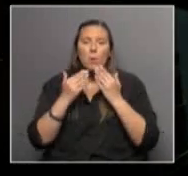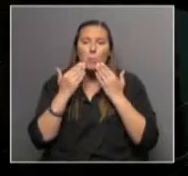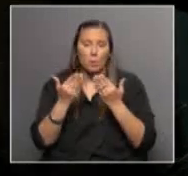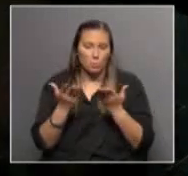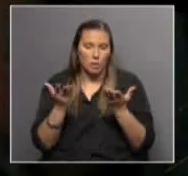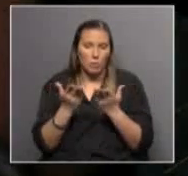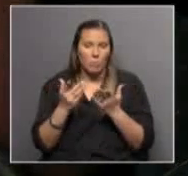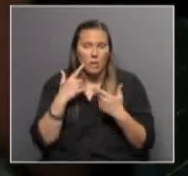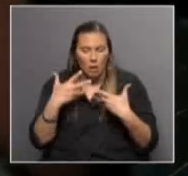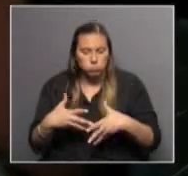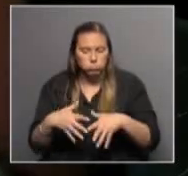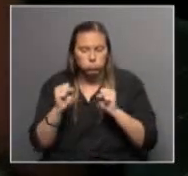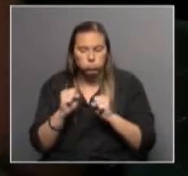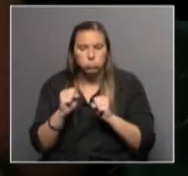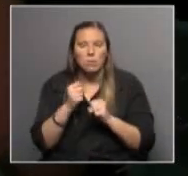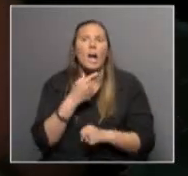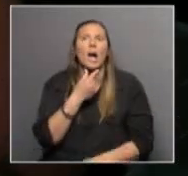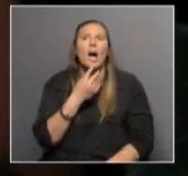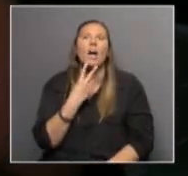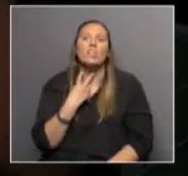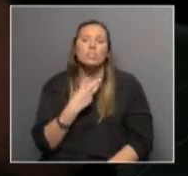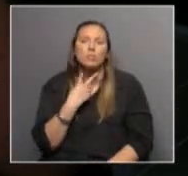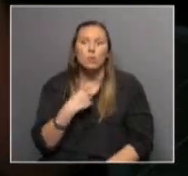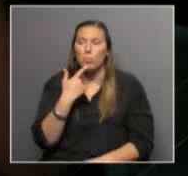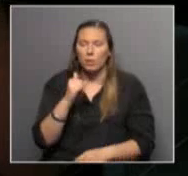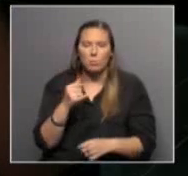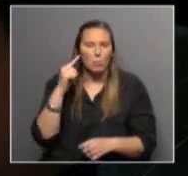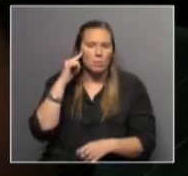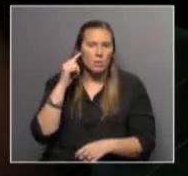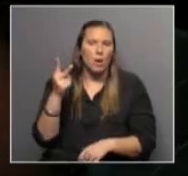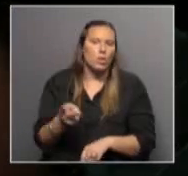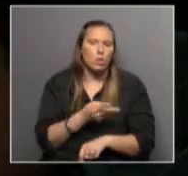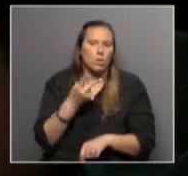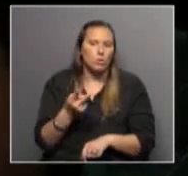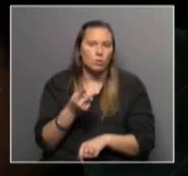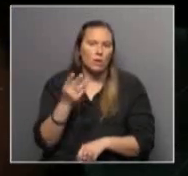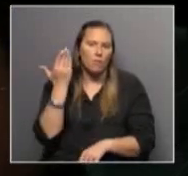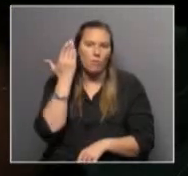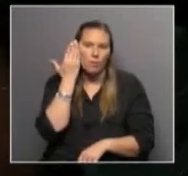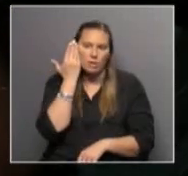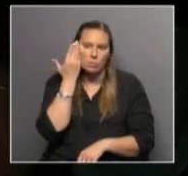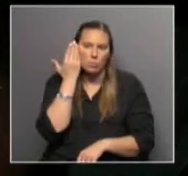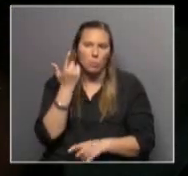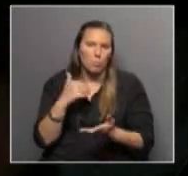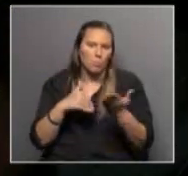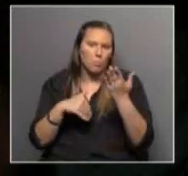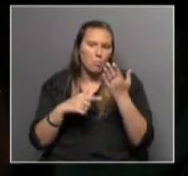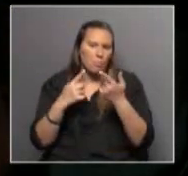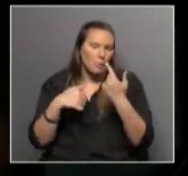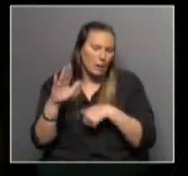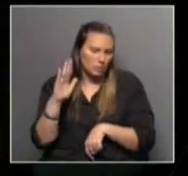os hacéis para diagnosticar la adicción en alguien por ejemplo vos pensabas que ibas a pasar dos horas en facebook y terminaste pasando más no